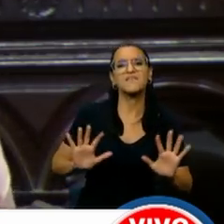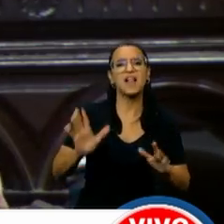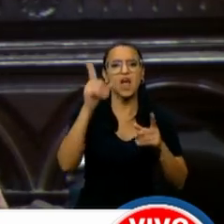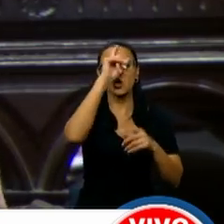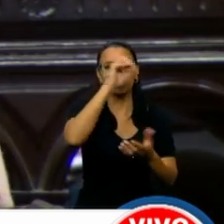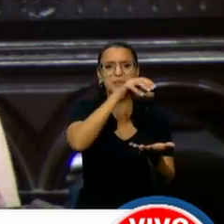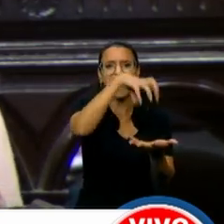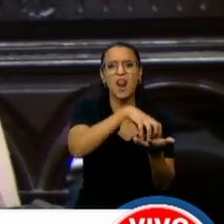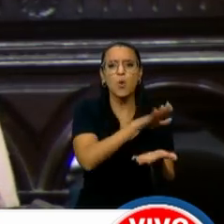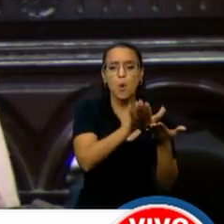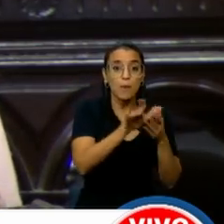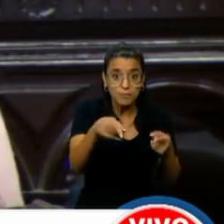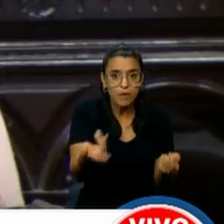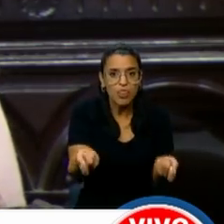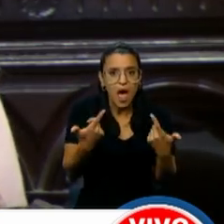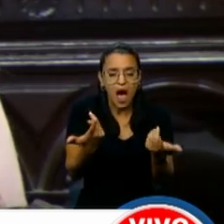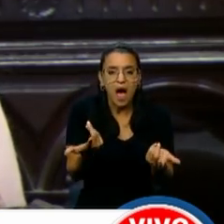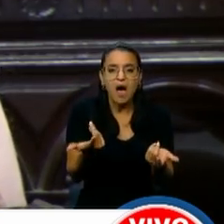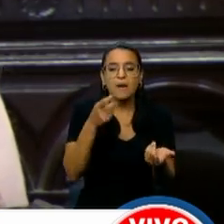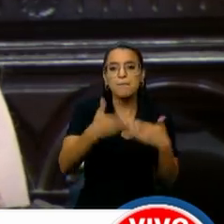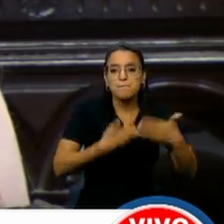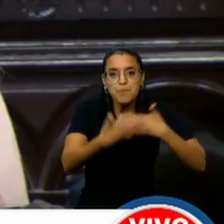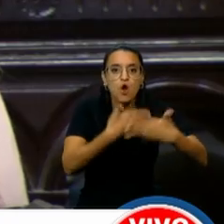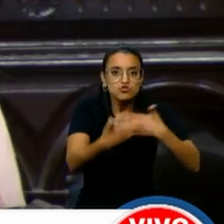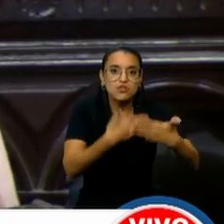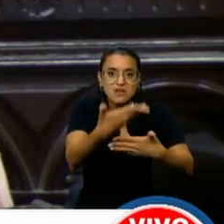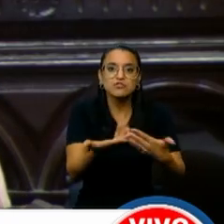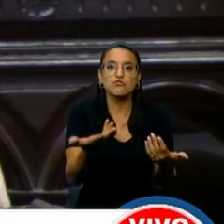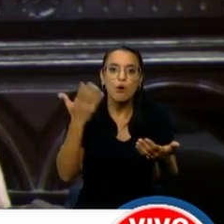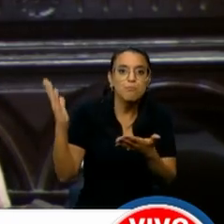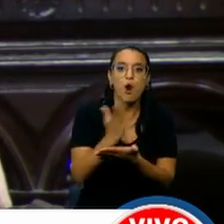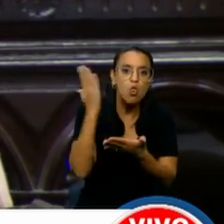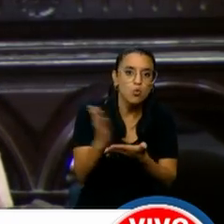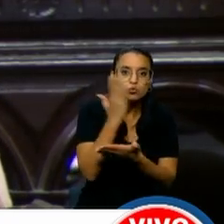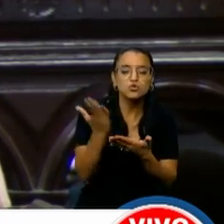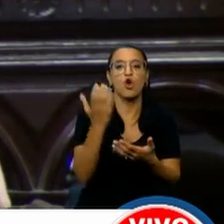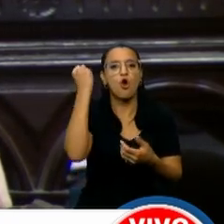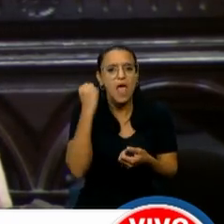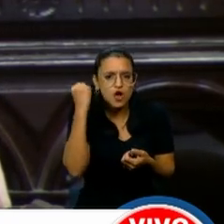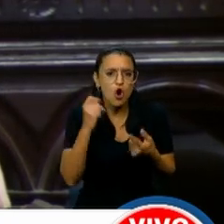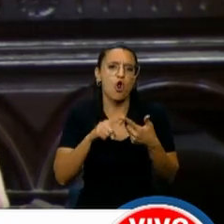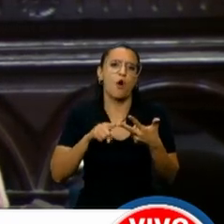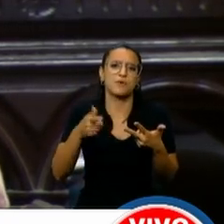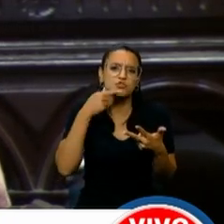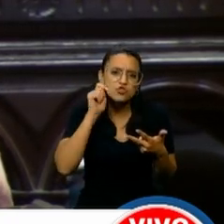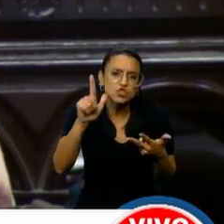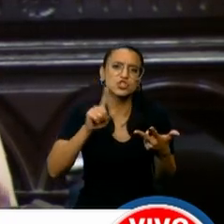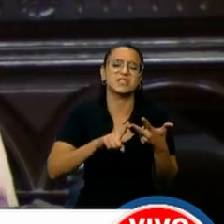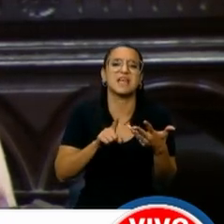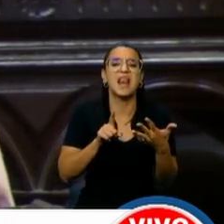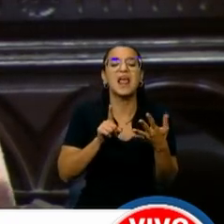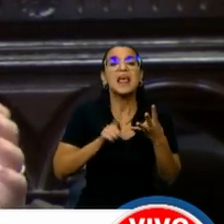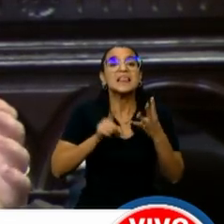hospitales me parece que nos permite a nosotros poner en marcha todo un proceso productivo económico social social y